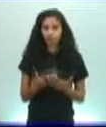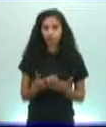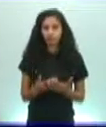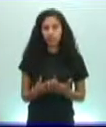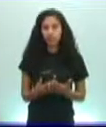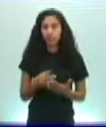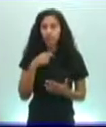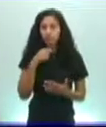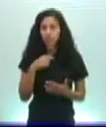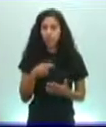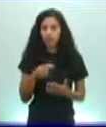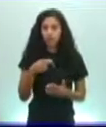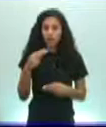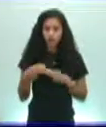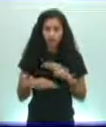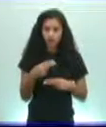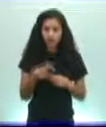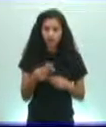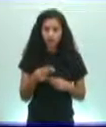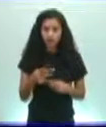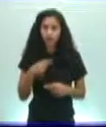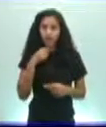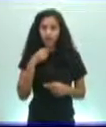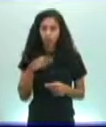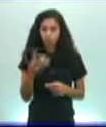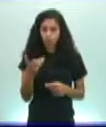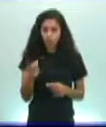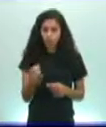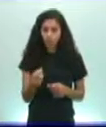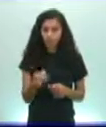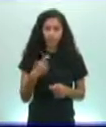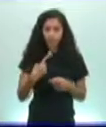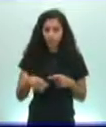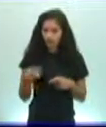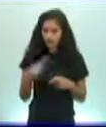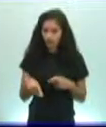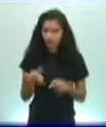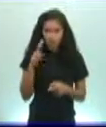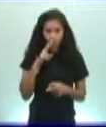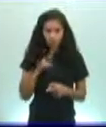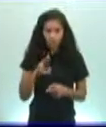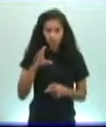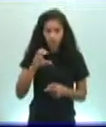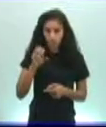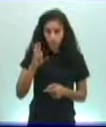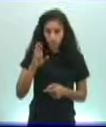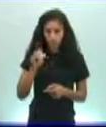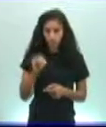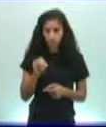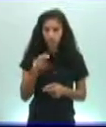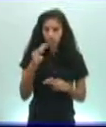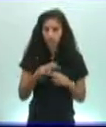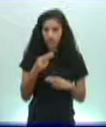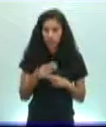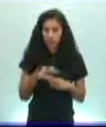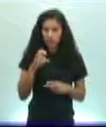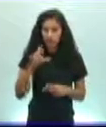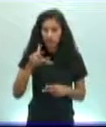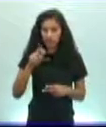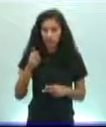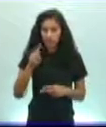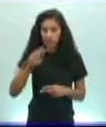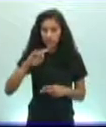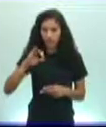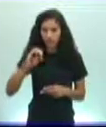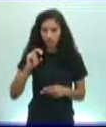la operación mediante la cual, dado un número cualquiera, determinamos su cubo, no es más que la elevación al